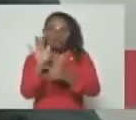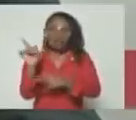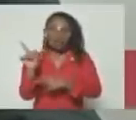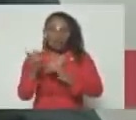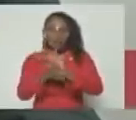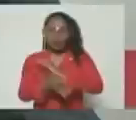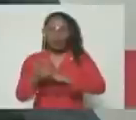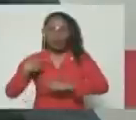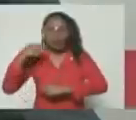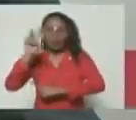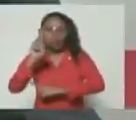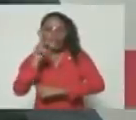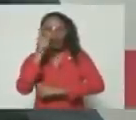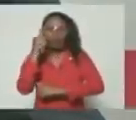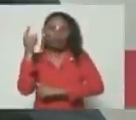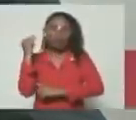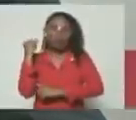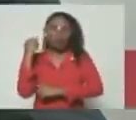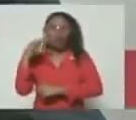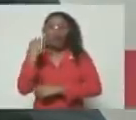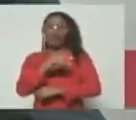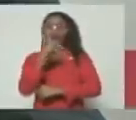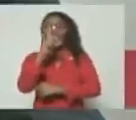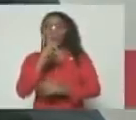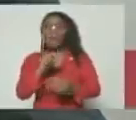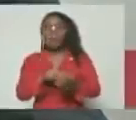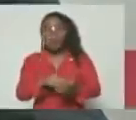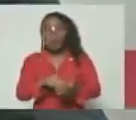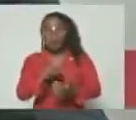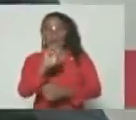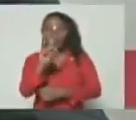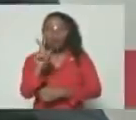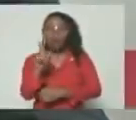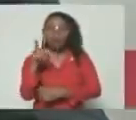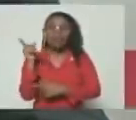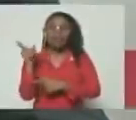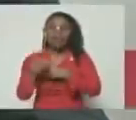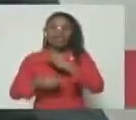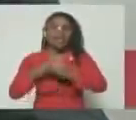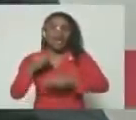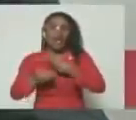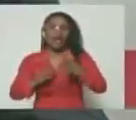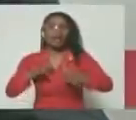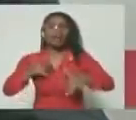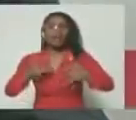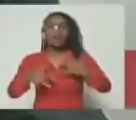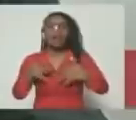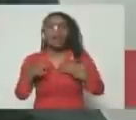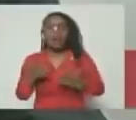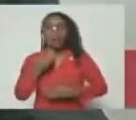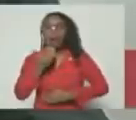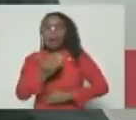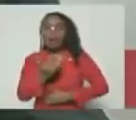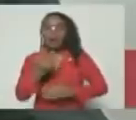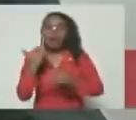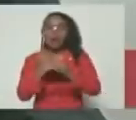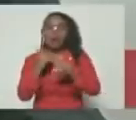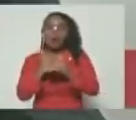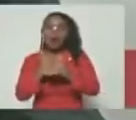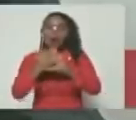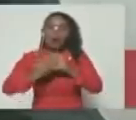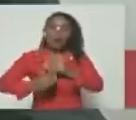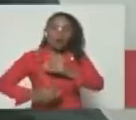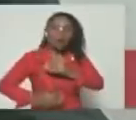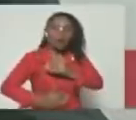confrontaremos los venezolanos y las venezolanas en noviembre del 2021, sea un evento que nos permita avanzar aún